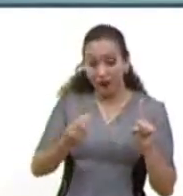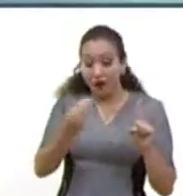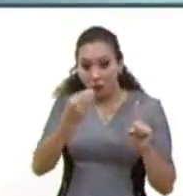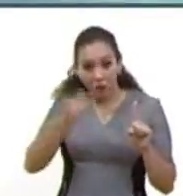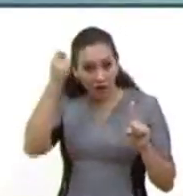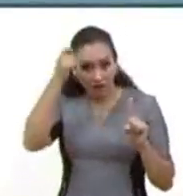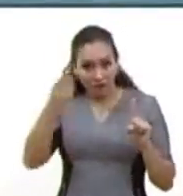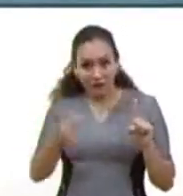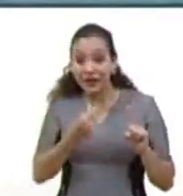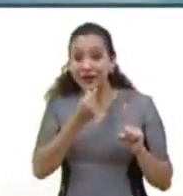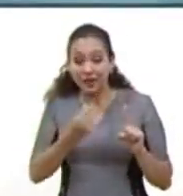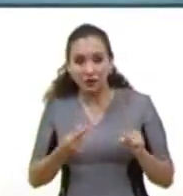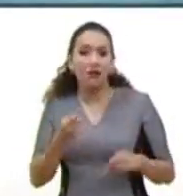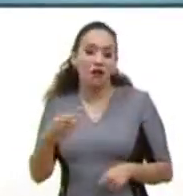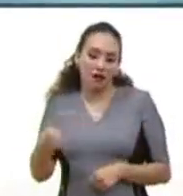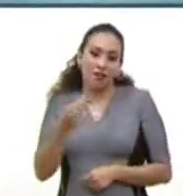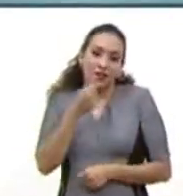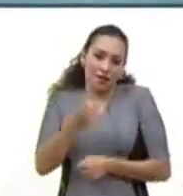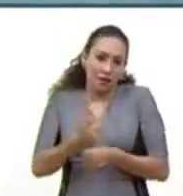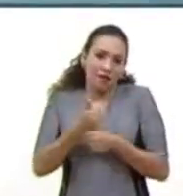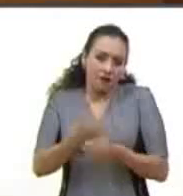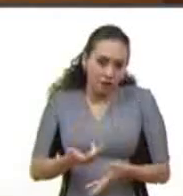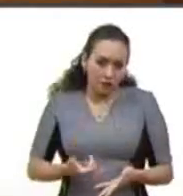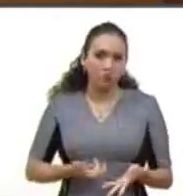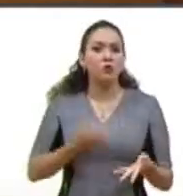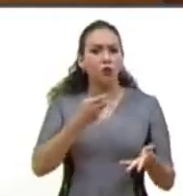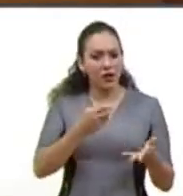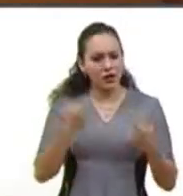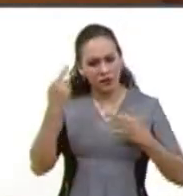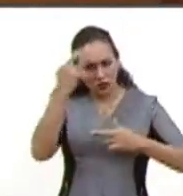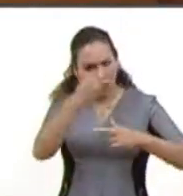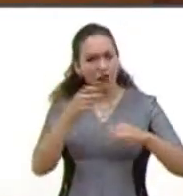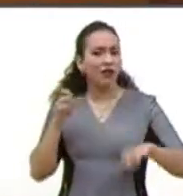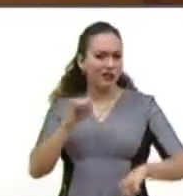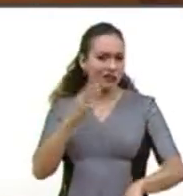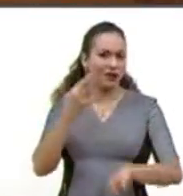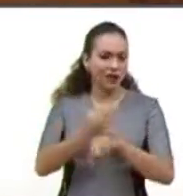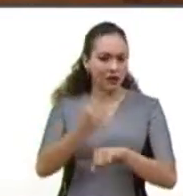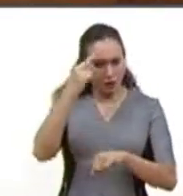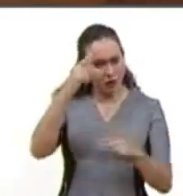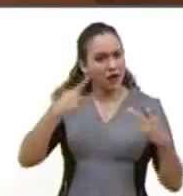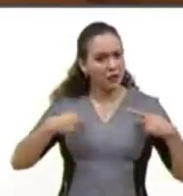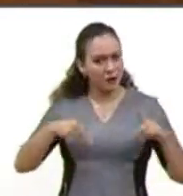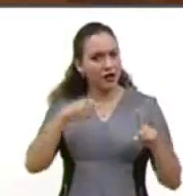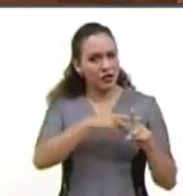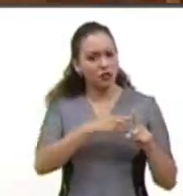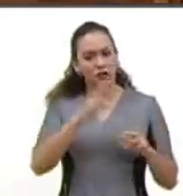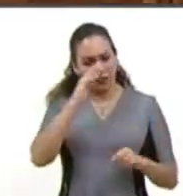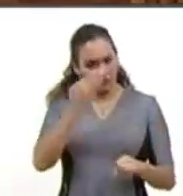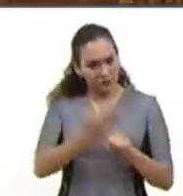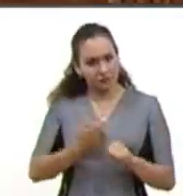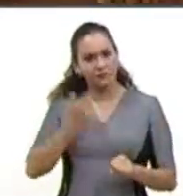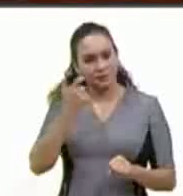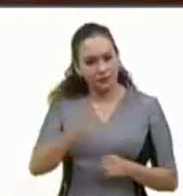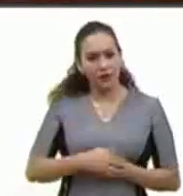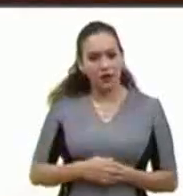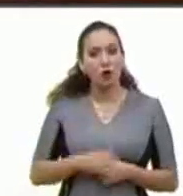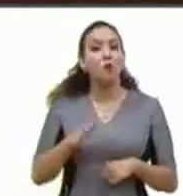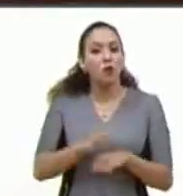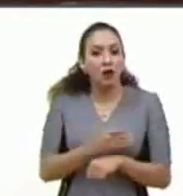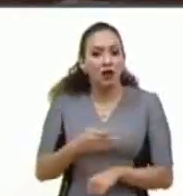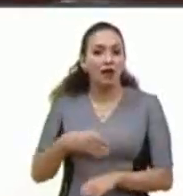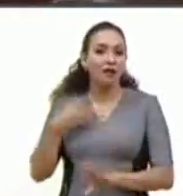que la pena de prisión es proporcional y congruente con las penas contempladas para otros delitos que atentan contra la familia en dicha